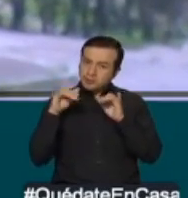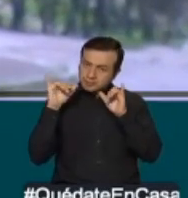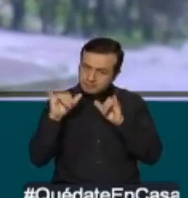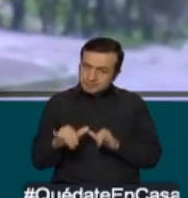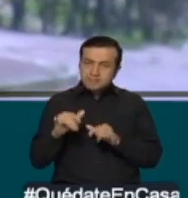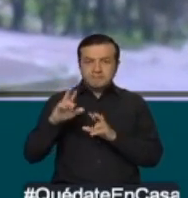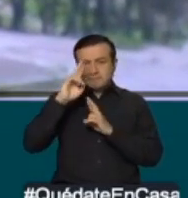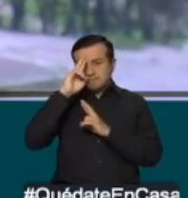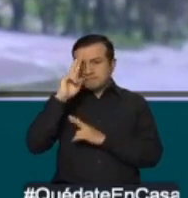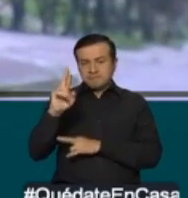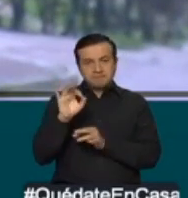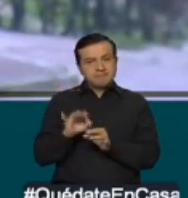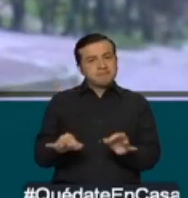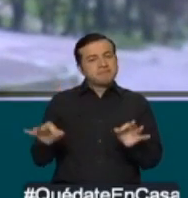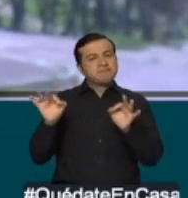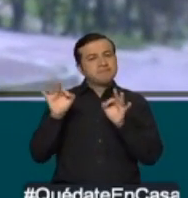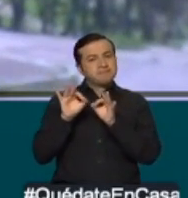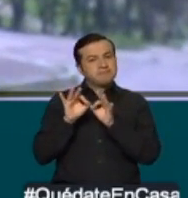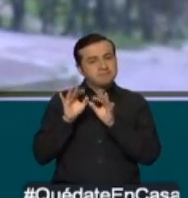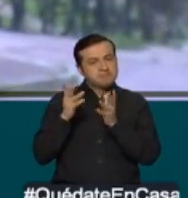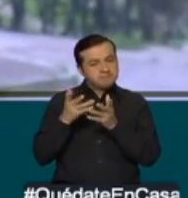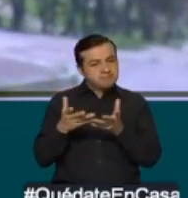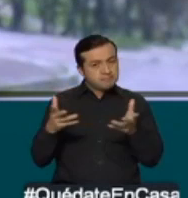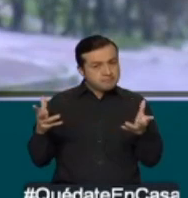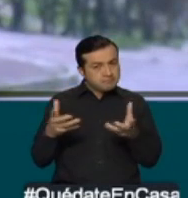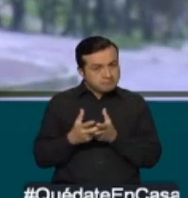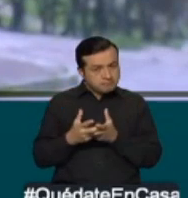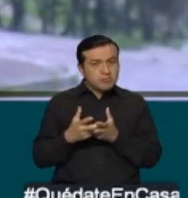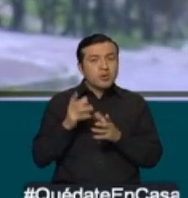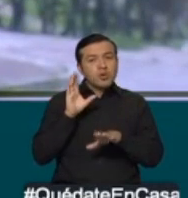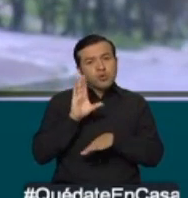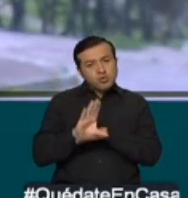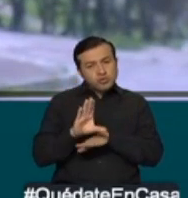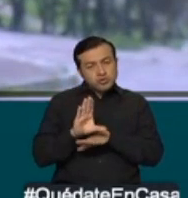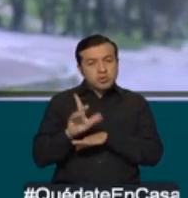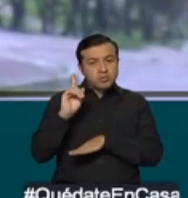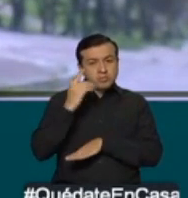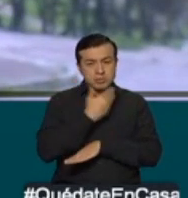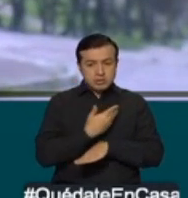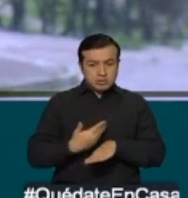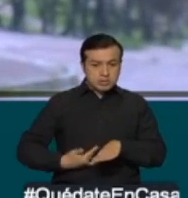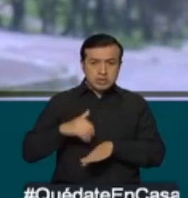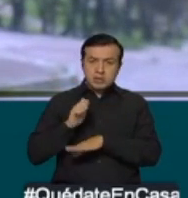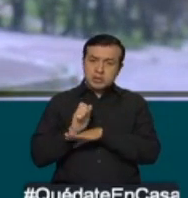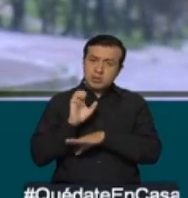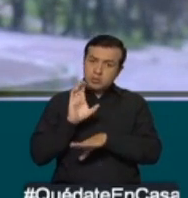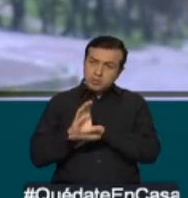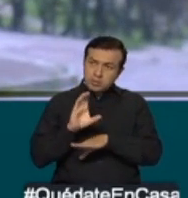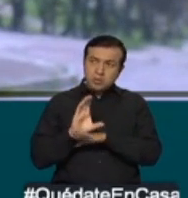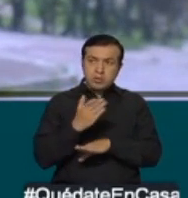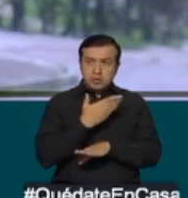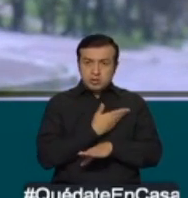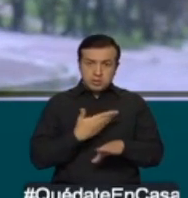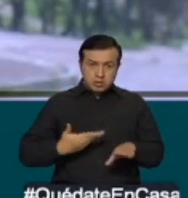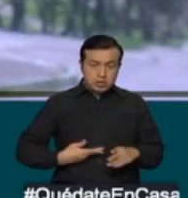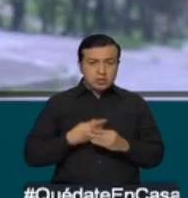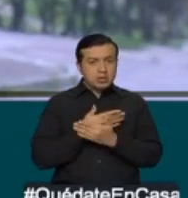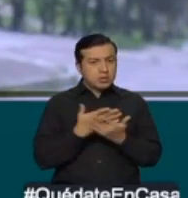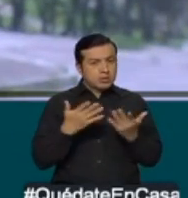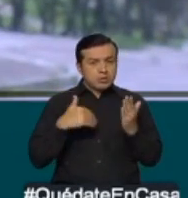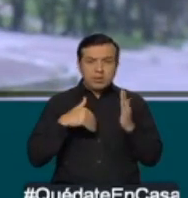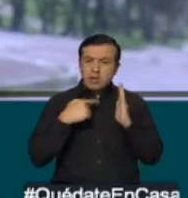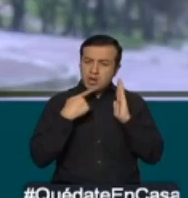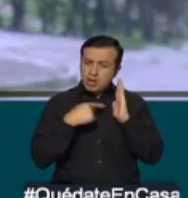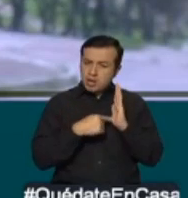cumplan las disposiciones dadas del gobierno cumplan los consejos sugeridos por presidente de la republica el presidente que está dando el mayor